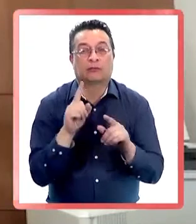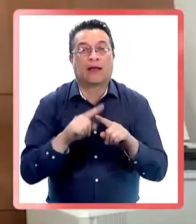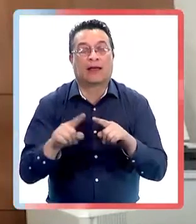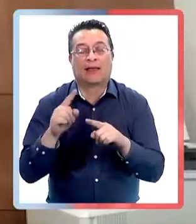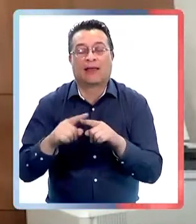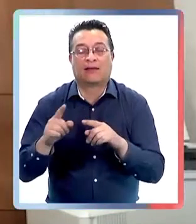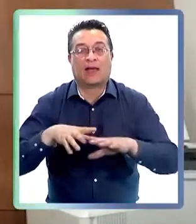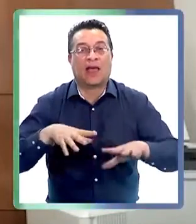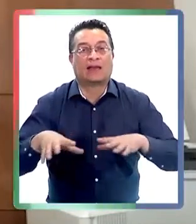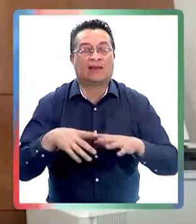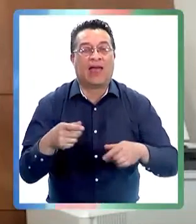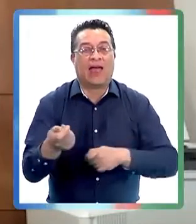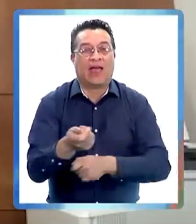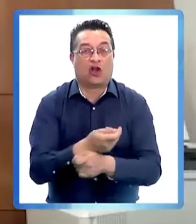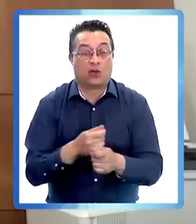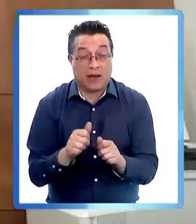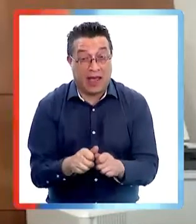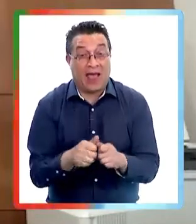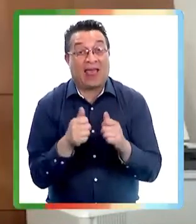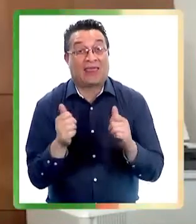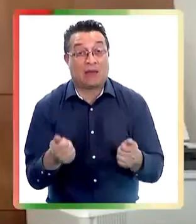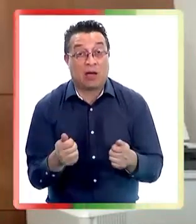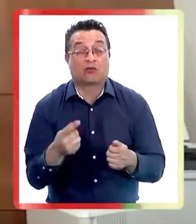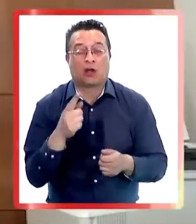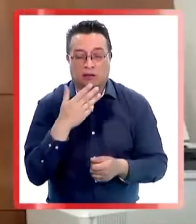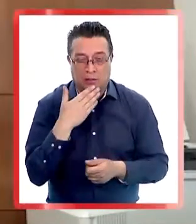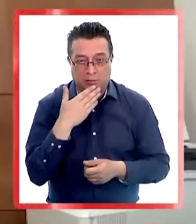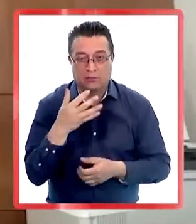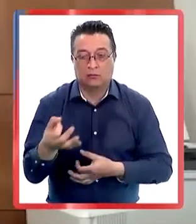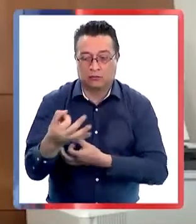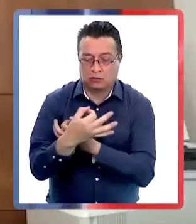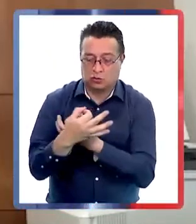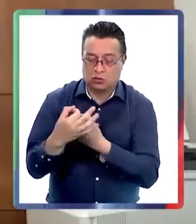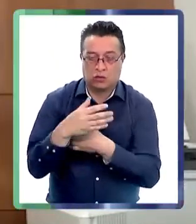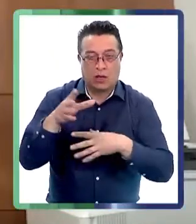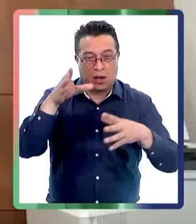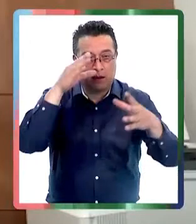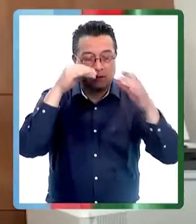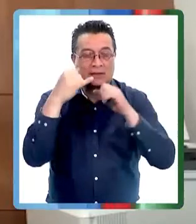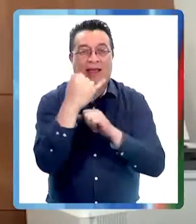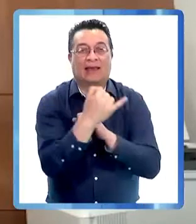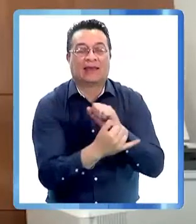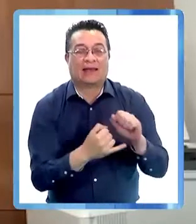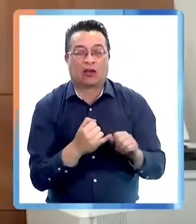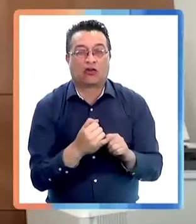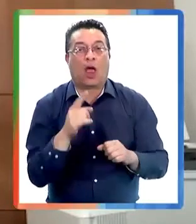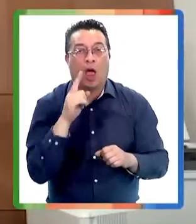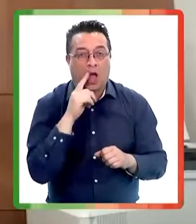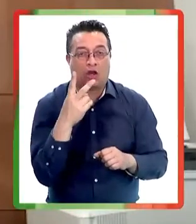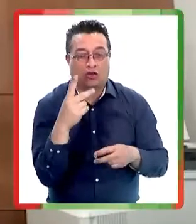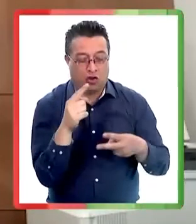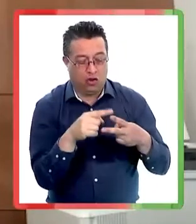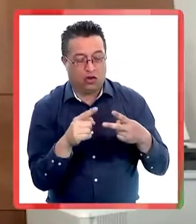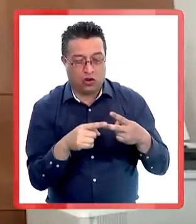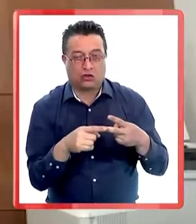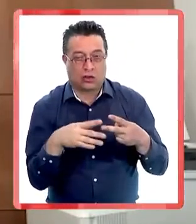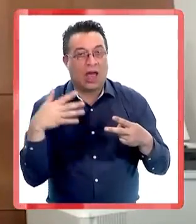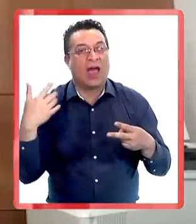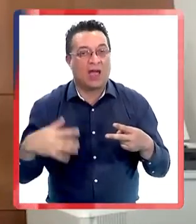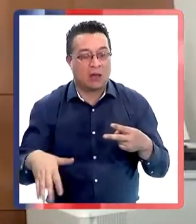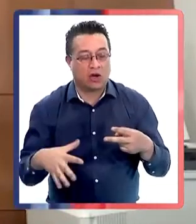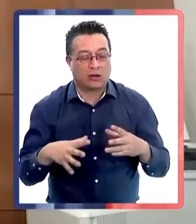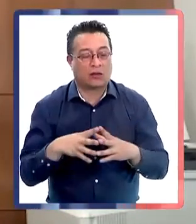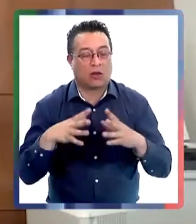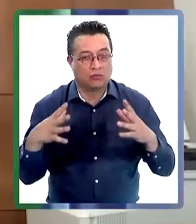actividad económica. Pero además también recogimos, Francisco, la experiencia internacional. Y ahí hay 2 elementos que rescatamos